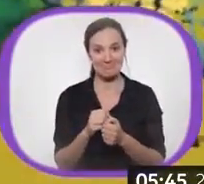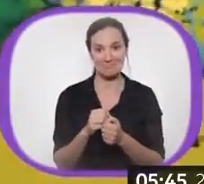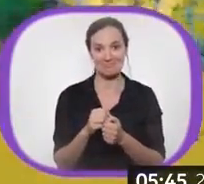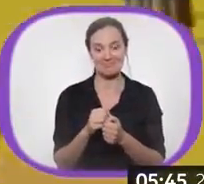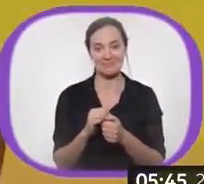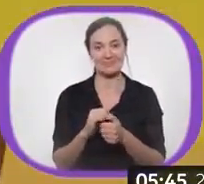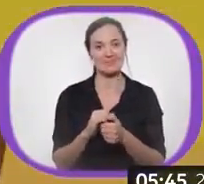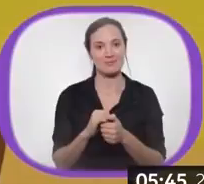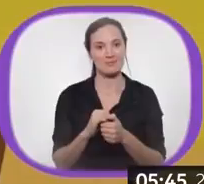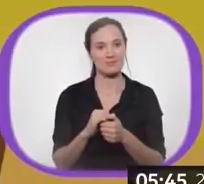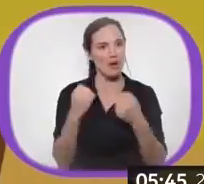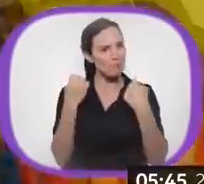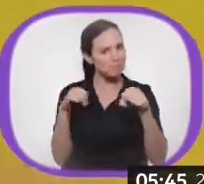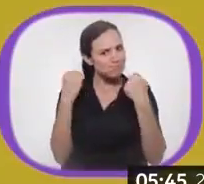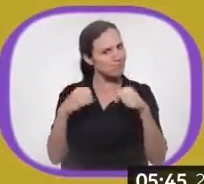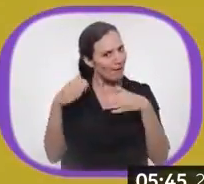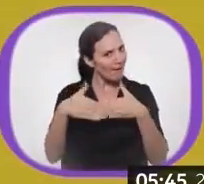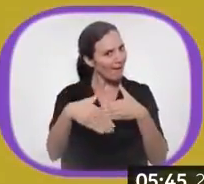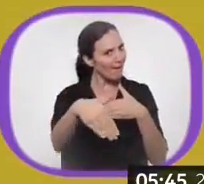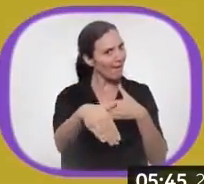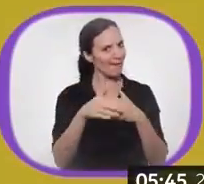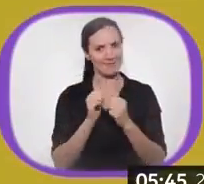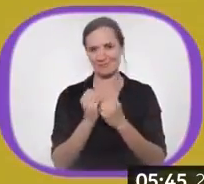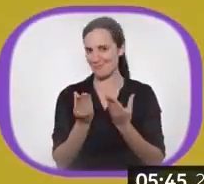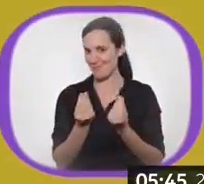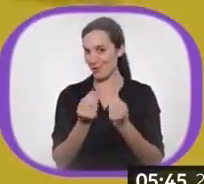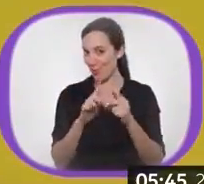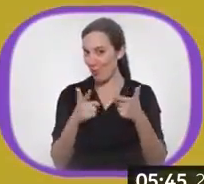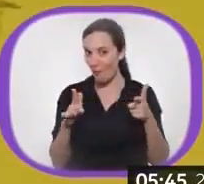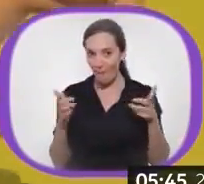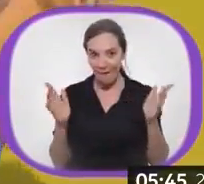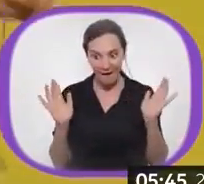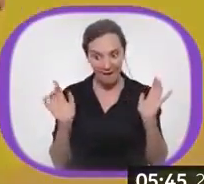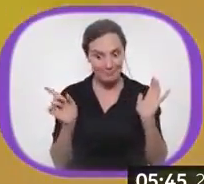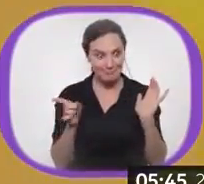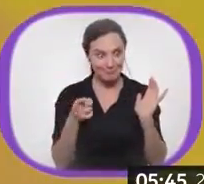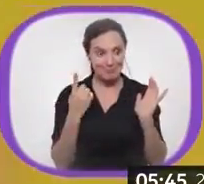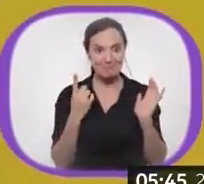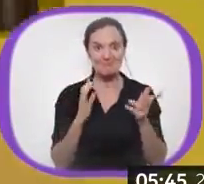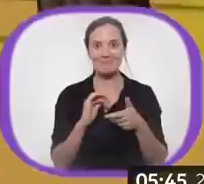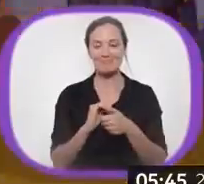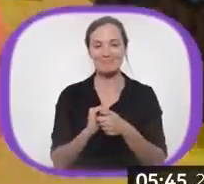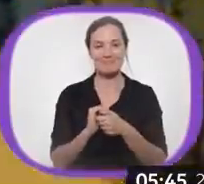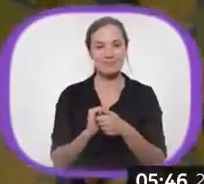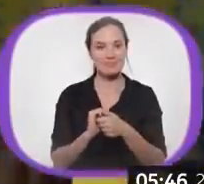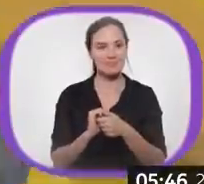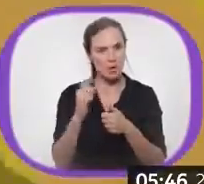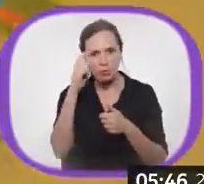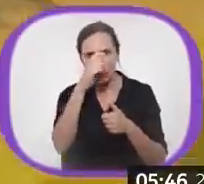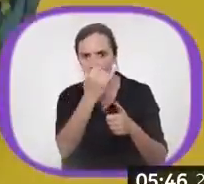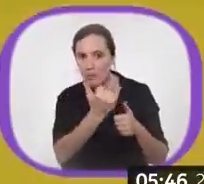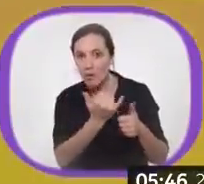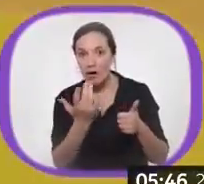hacer lo correcto. Entrenando está y no tiene miedo. No, hay que hacer lo correcto.